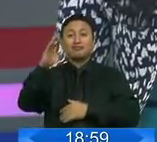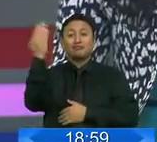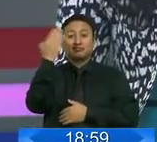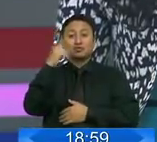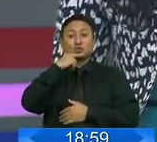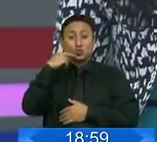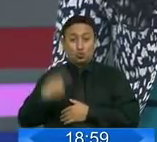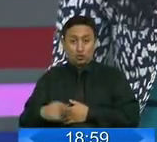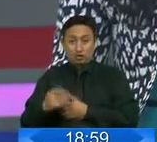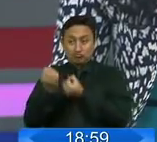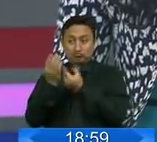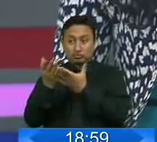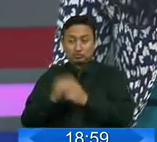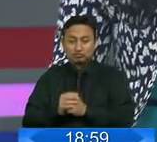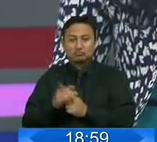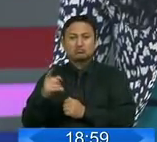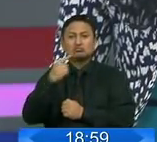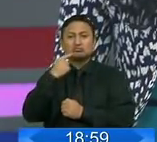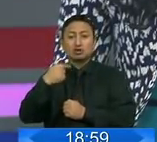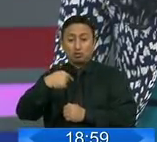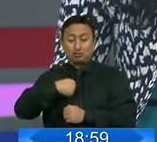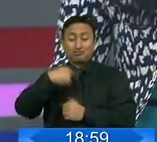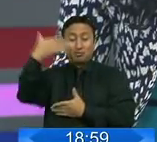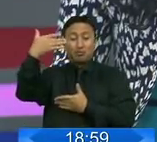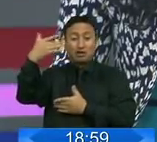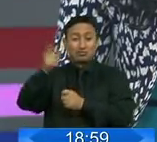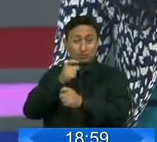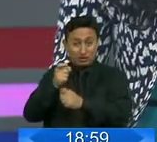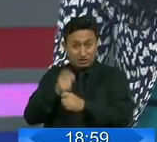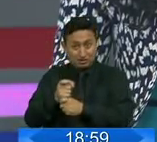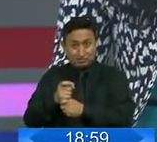en donde se declaró un perseguido político.